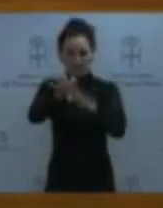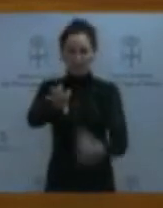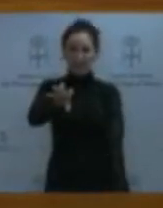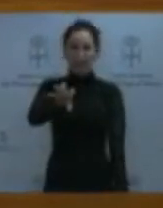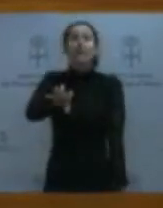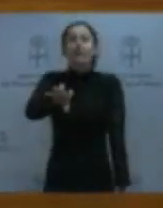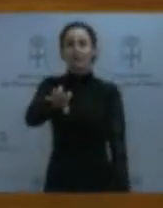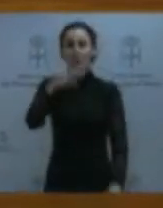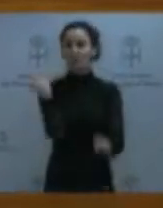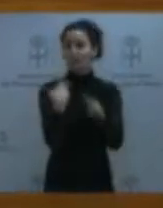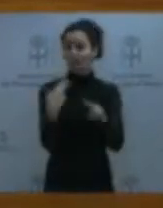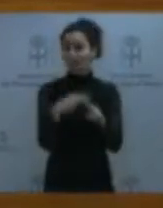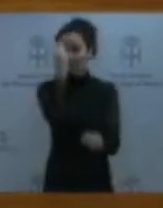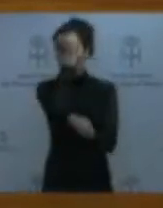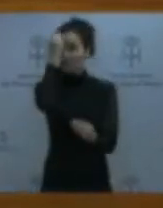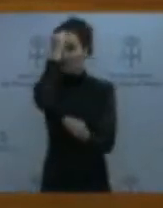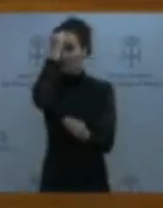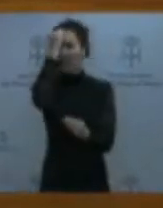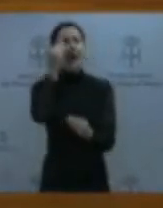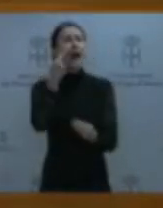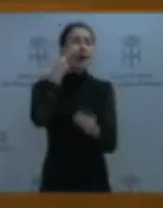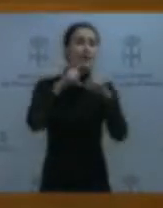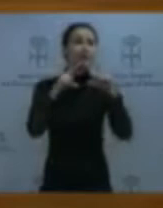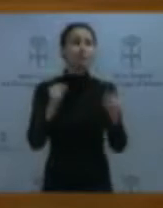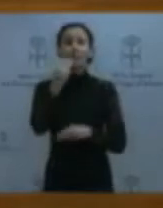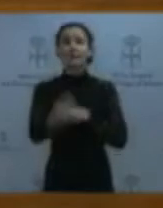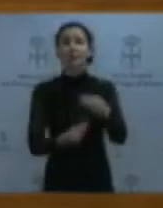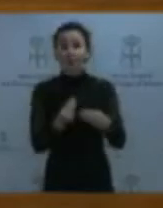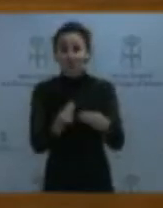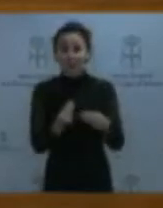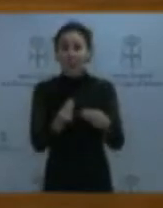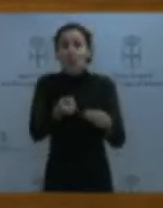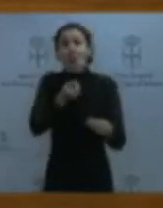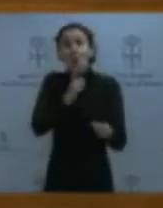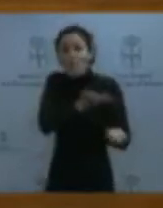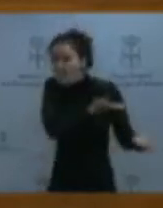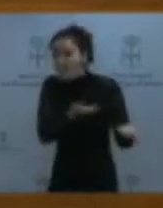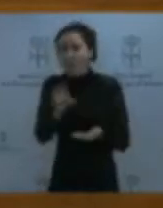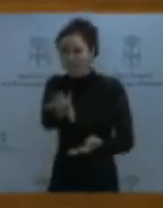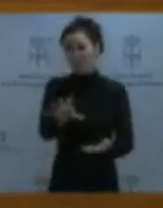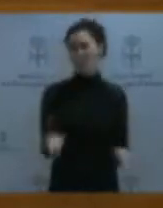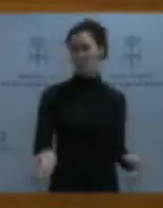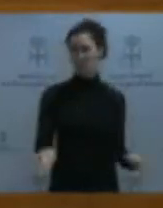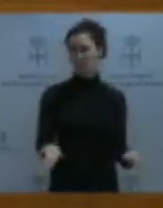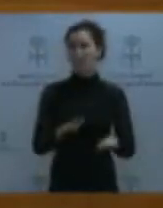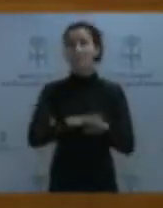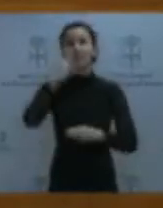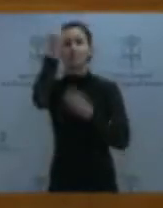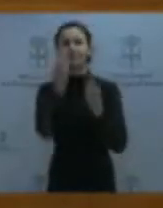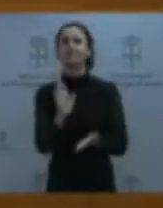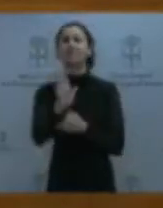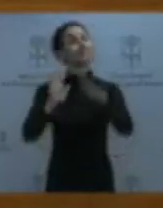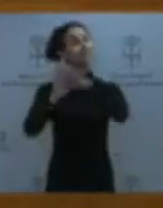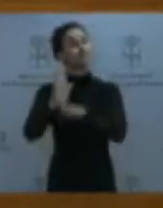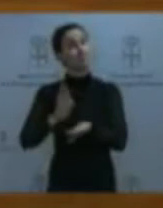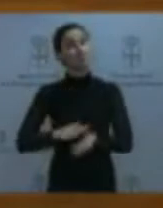políticas, pensemos lo que podemos hacer desde Asturias y pensemos que con esos planteamientos, que a lo mejor para